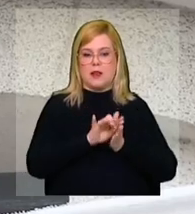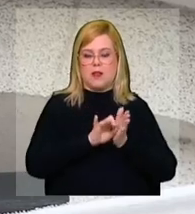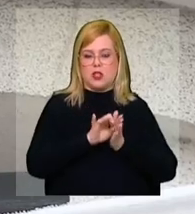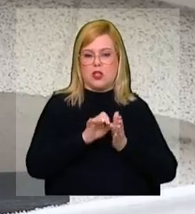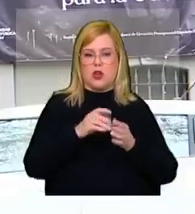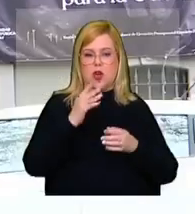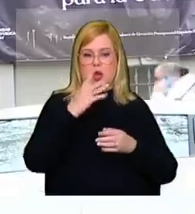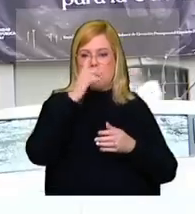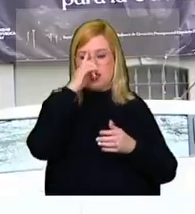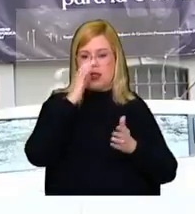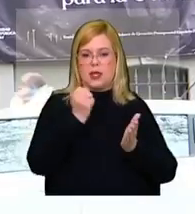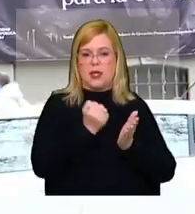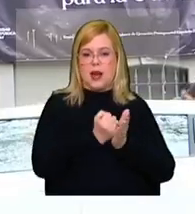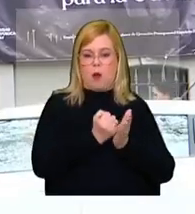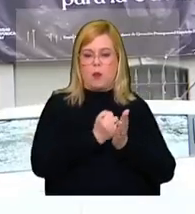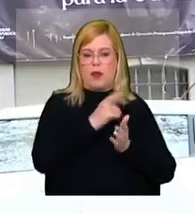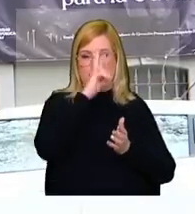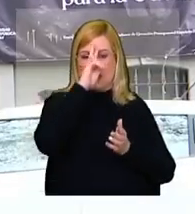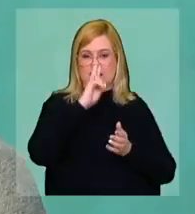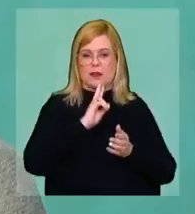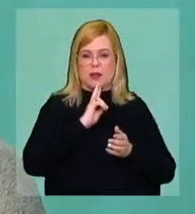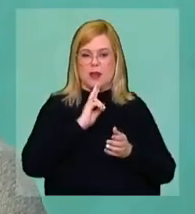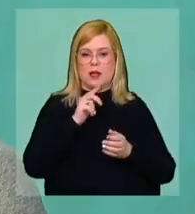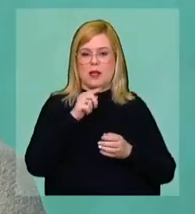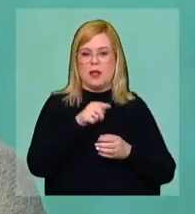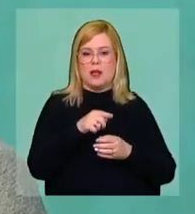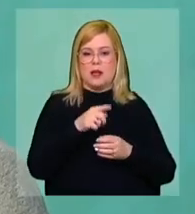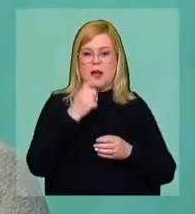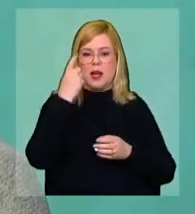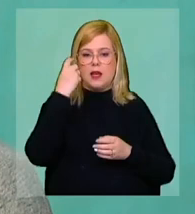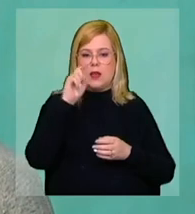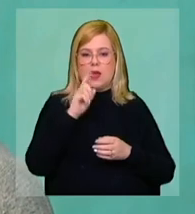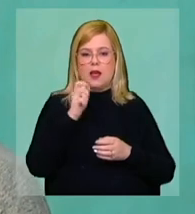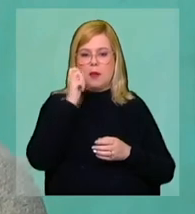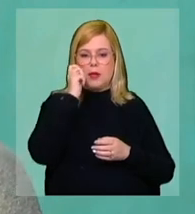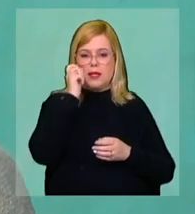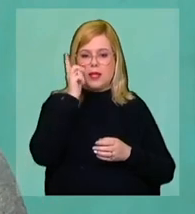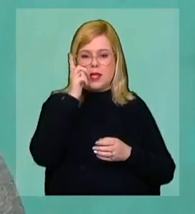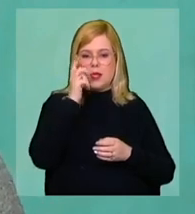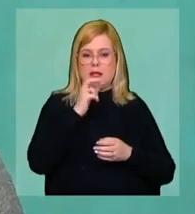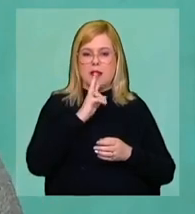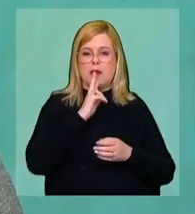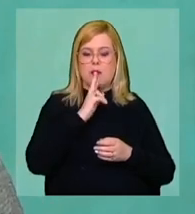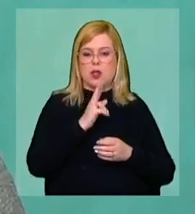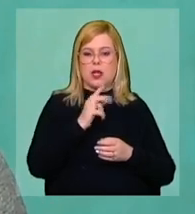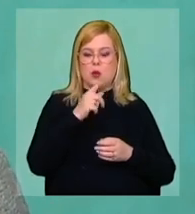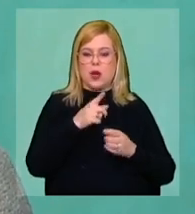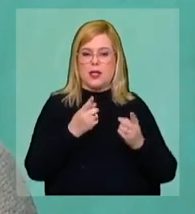en traumas de carácter racial. Parte de esta iniciativa es tener la capacidad de responder a una